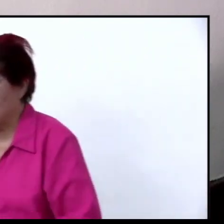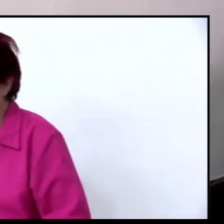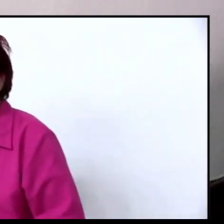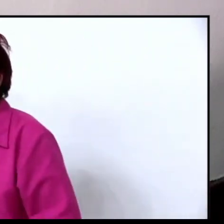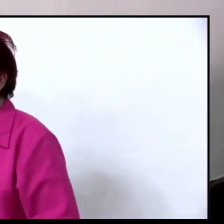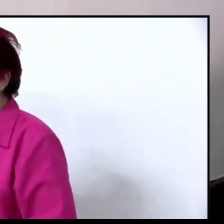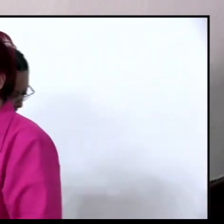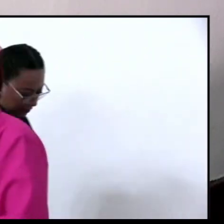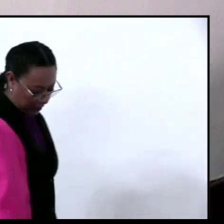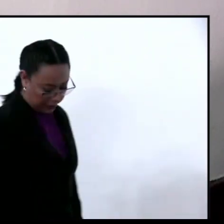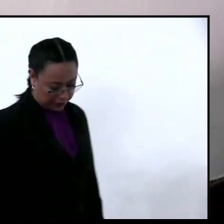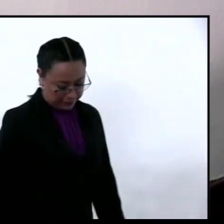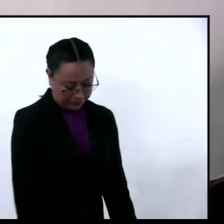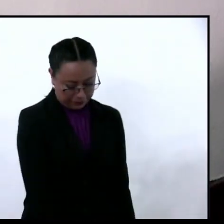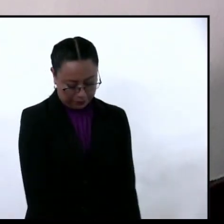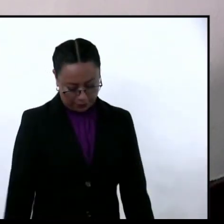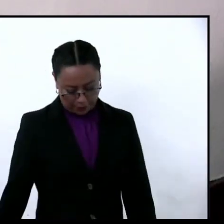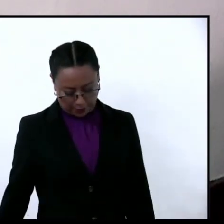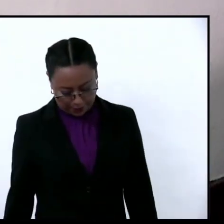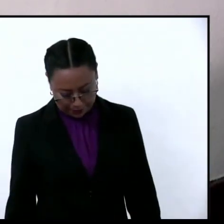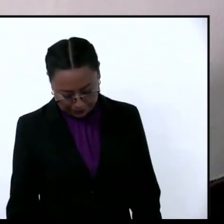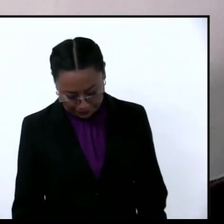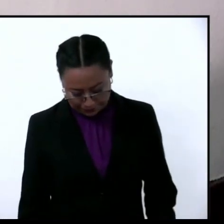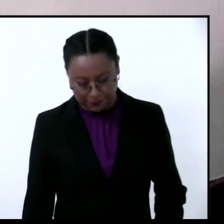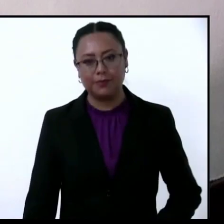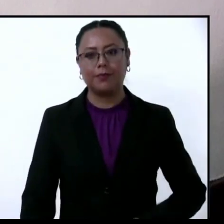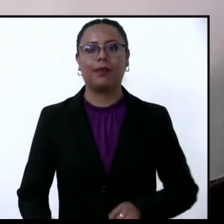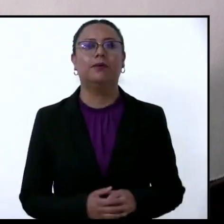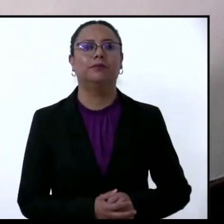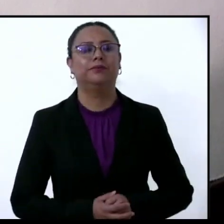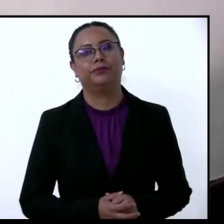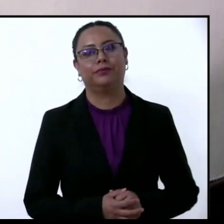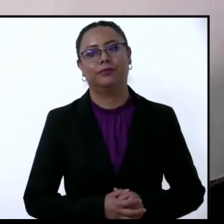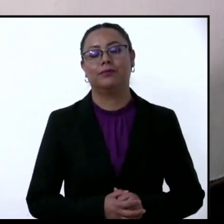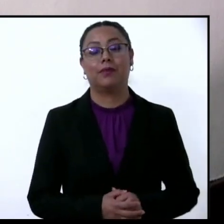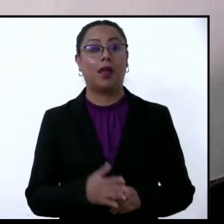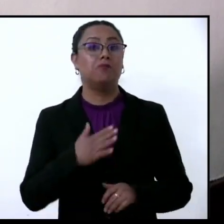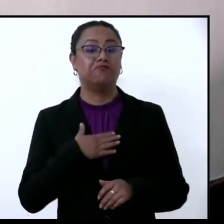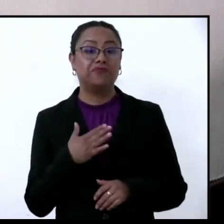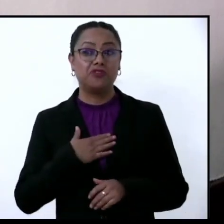traía muchas preguntas, pero ya nos contestó todo y ya sería como que